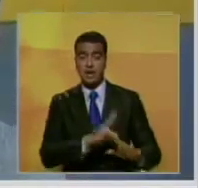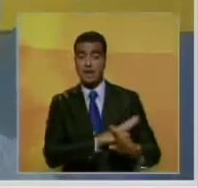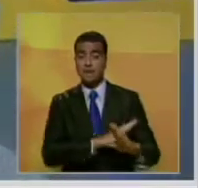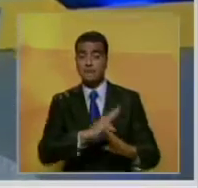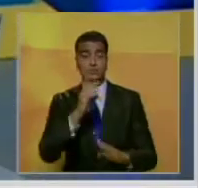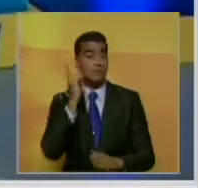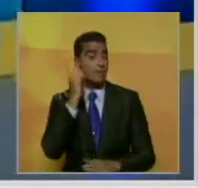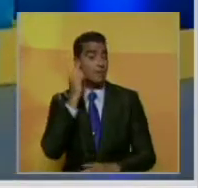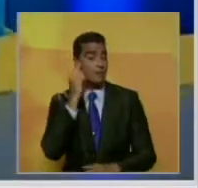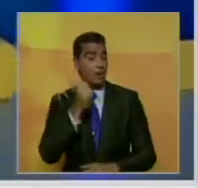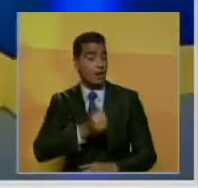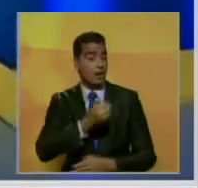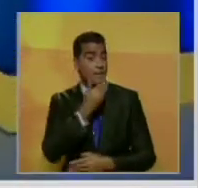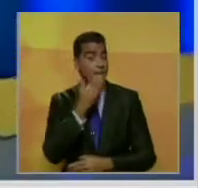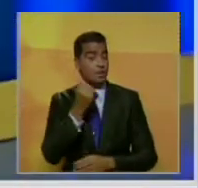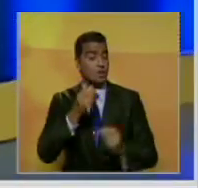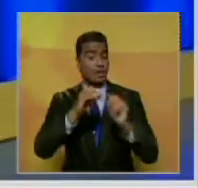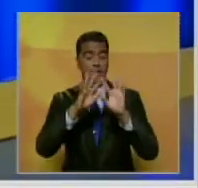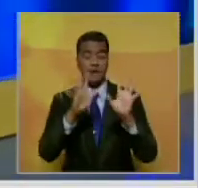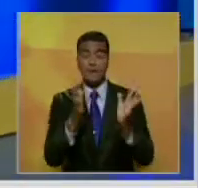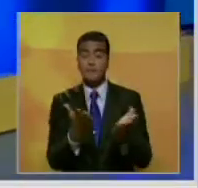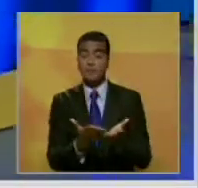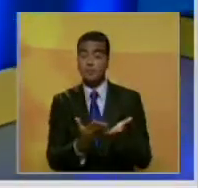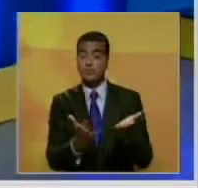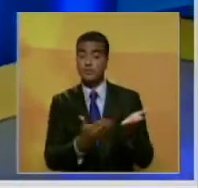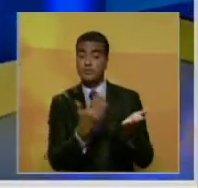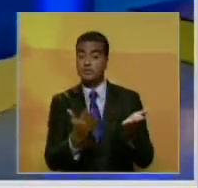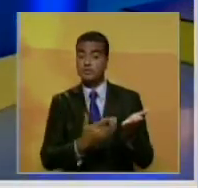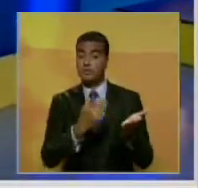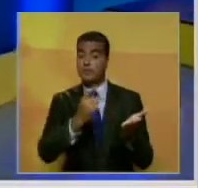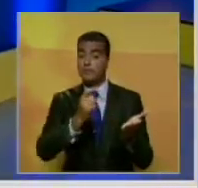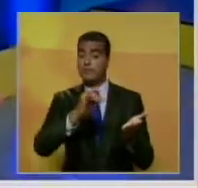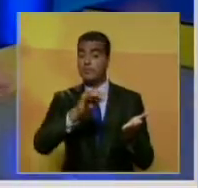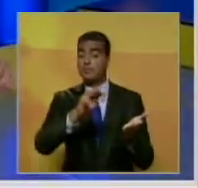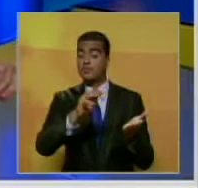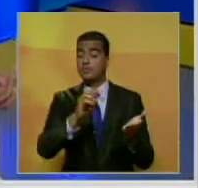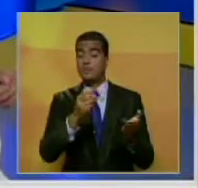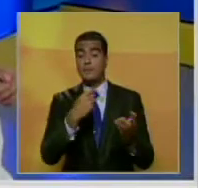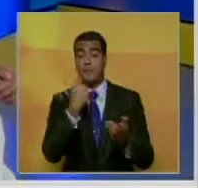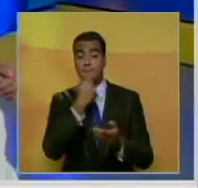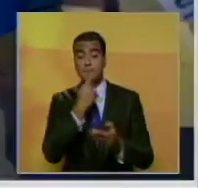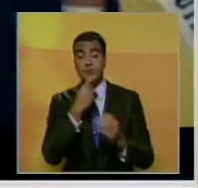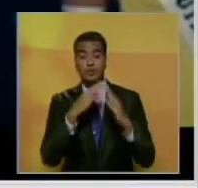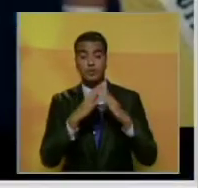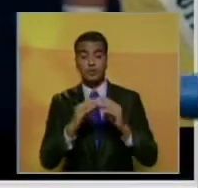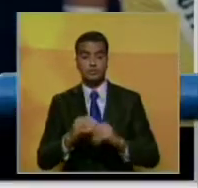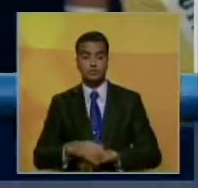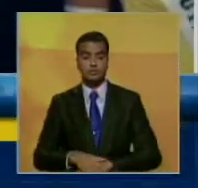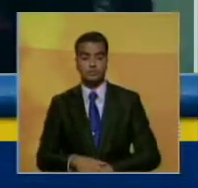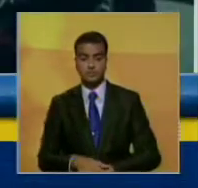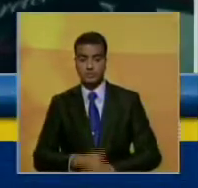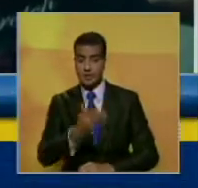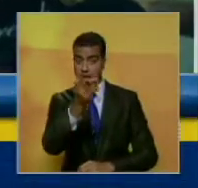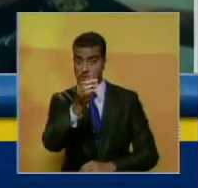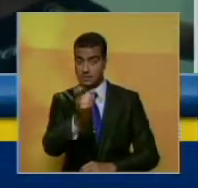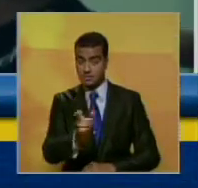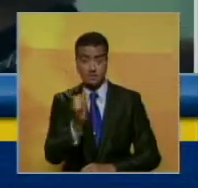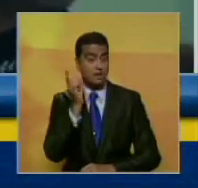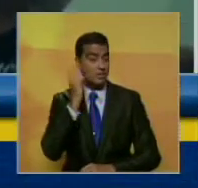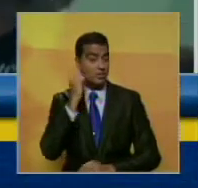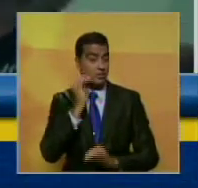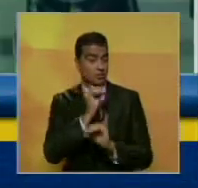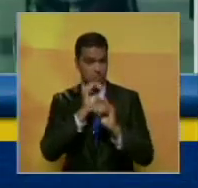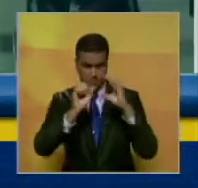mujer más influyente del mundo, según la revista Time, está en boca de todos. Beyoncé generó una polémica con su